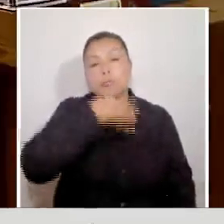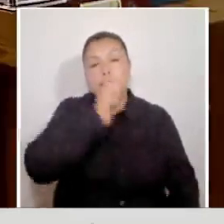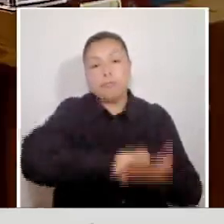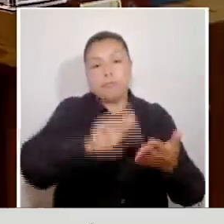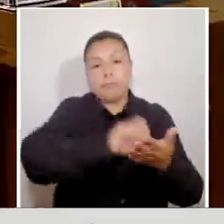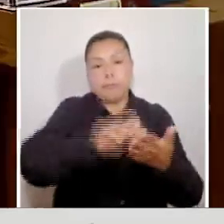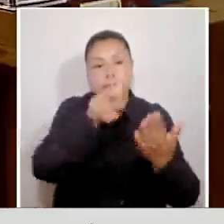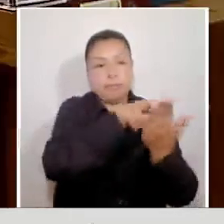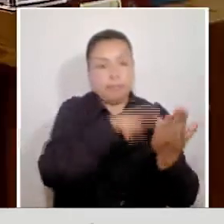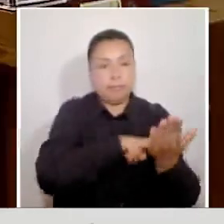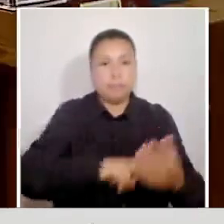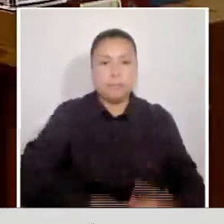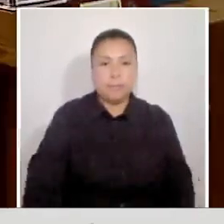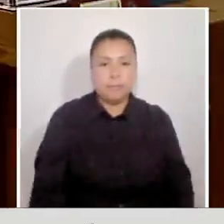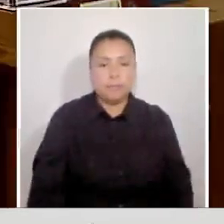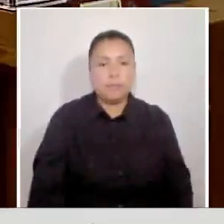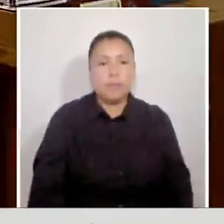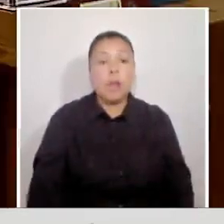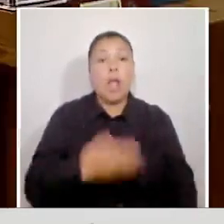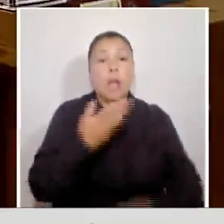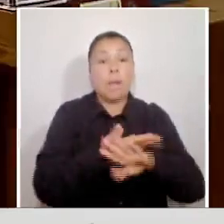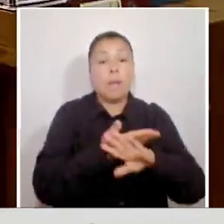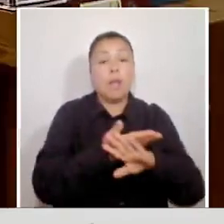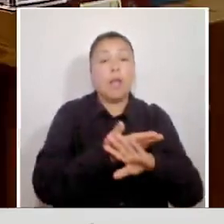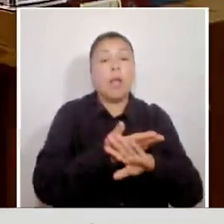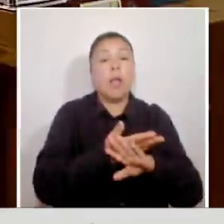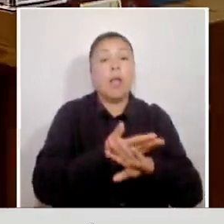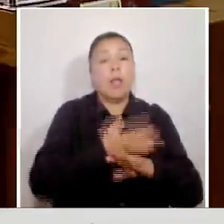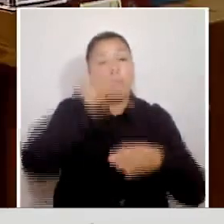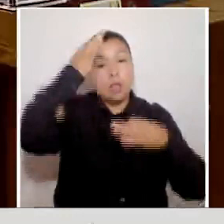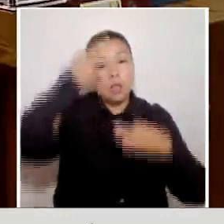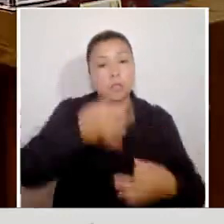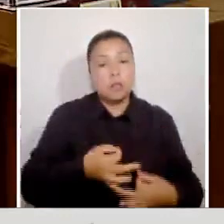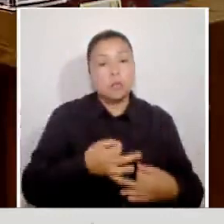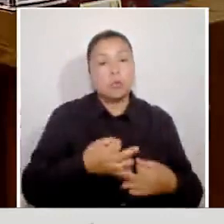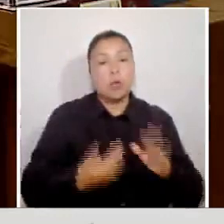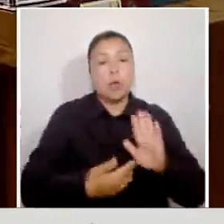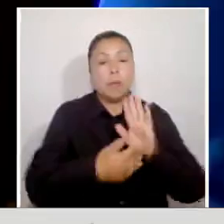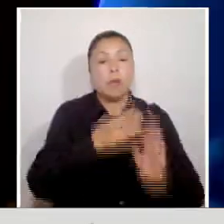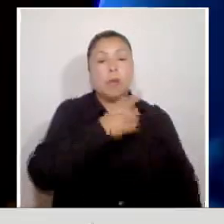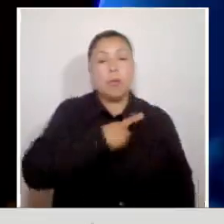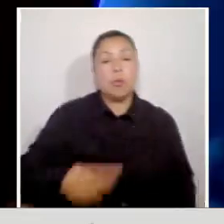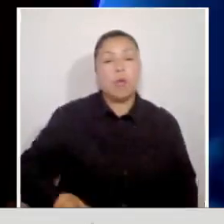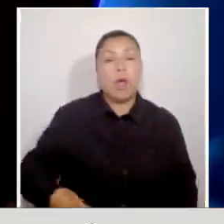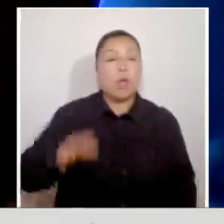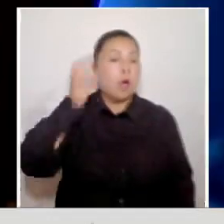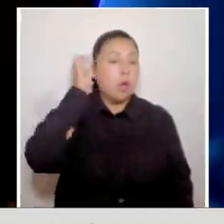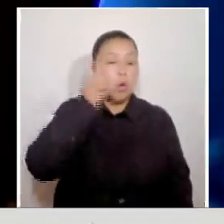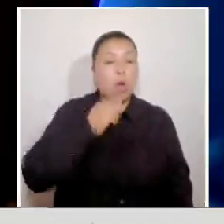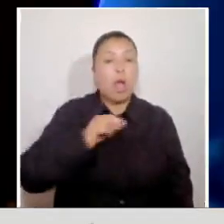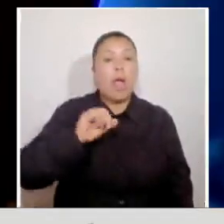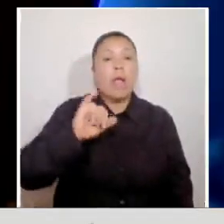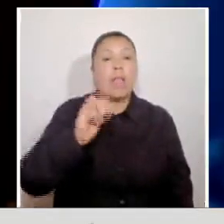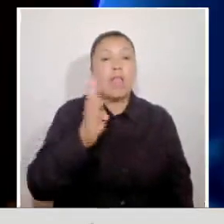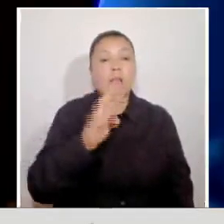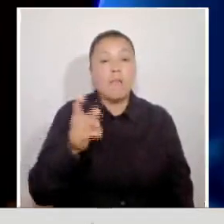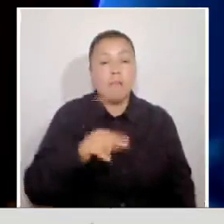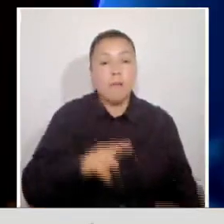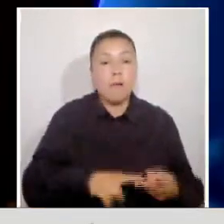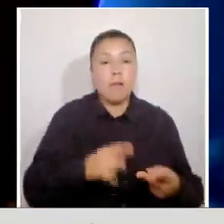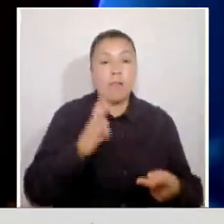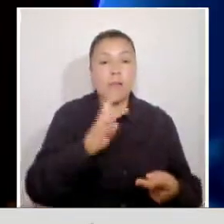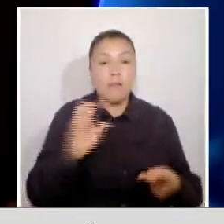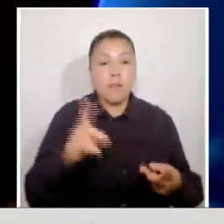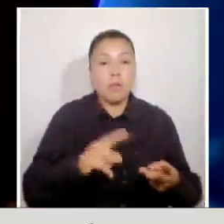título esta solicitud de resolución la presentan los diputados y diputadas Diego Ibáñez María Francisca bello Carol